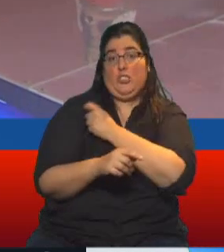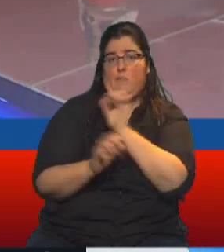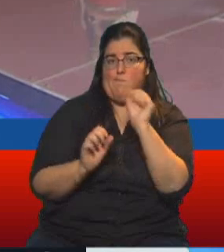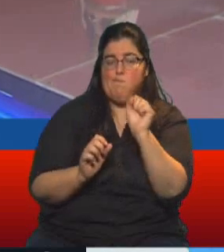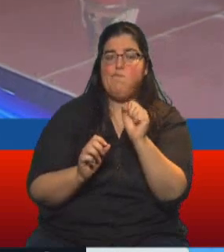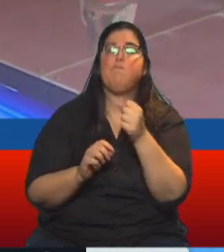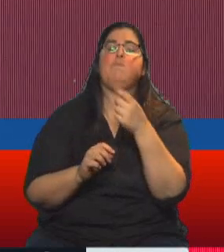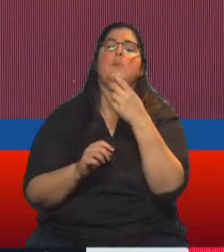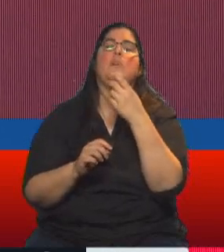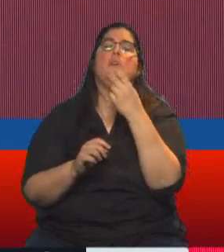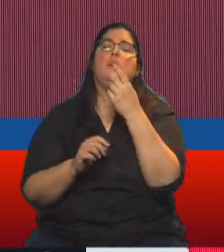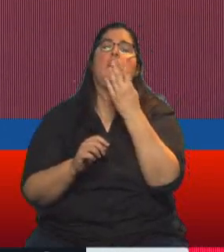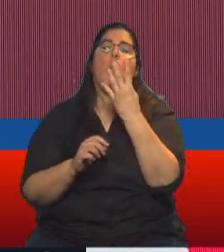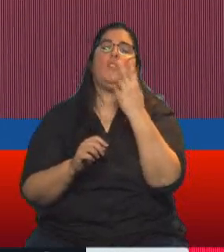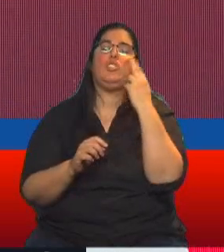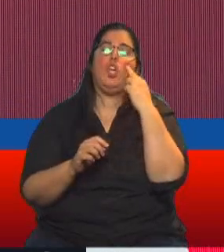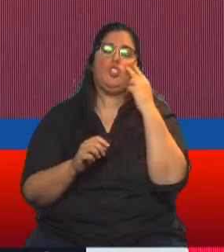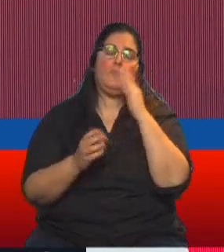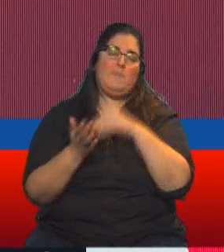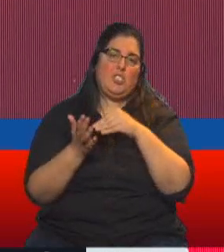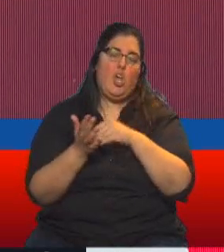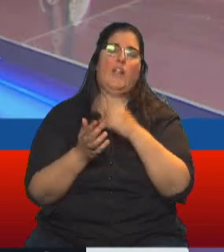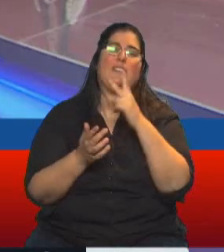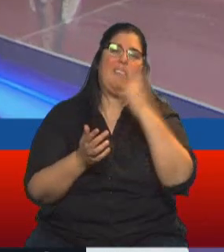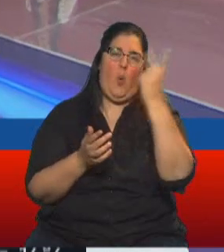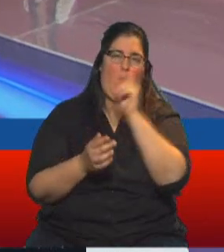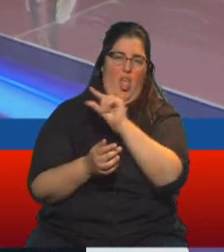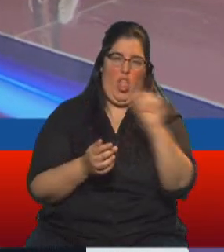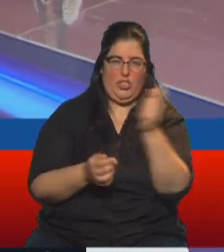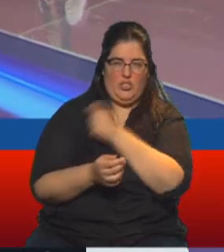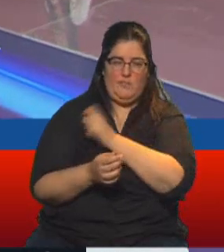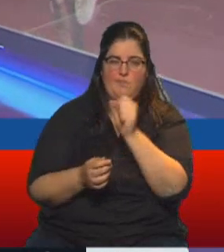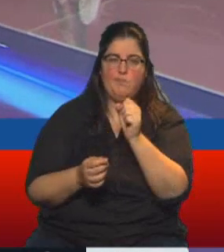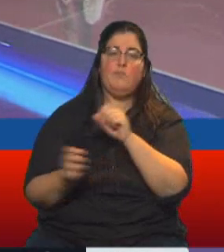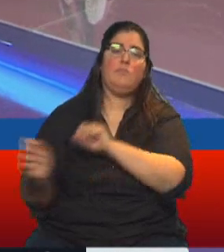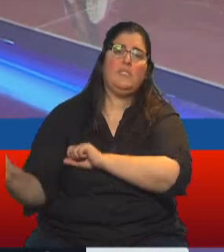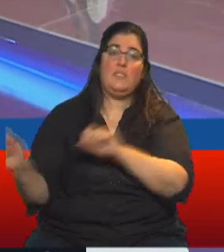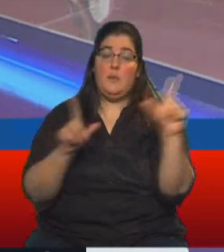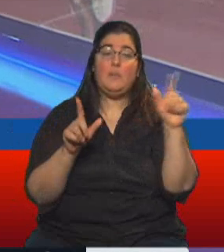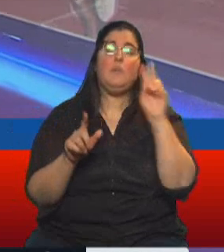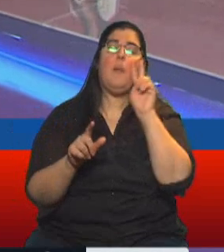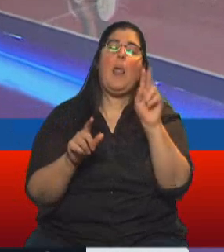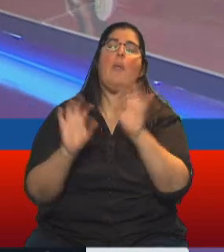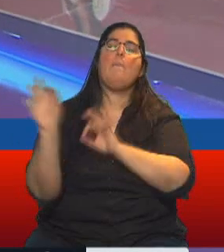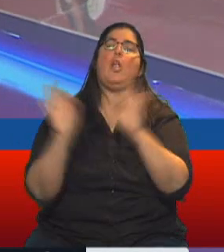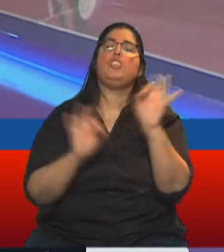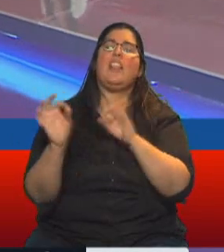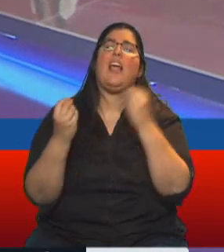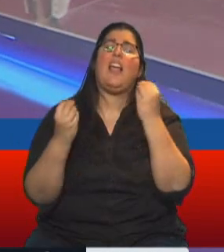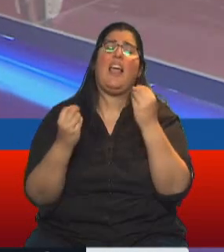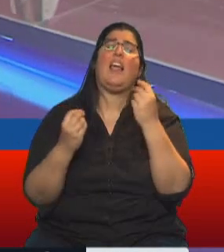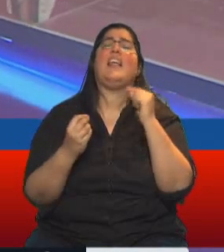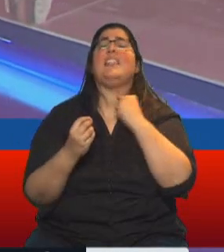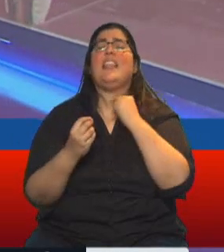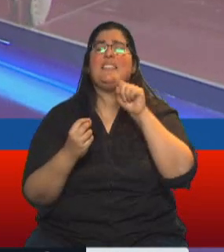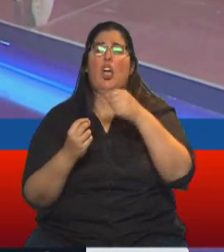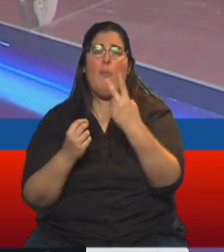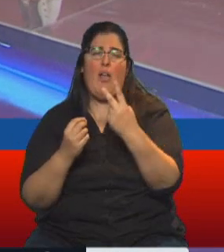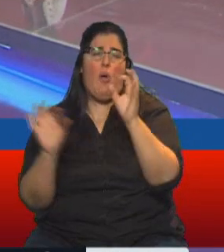4.500.000 personas. Se puede ver también en porcentajes, y en este caso vamos a la siguiente placa que veremos el porcentaje, que es del 13,2%